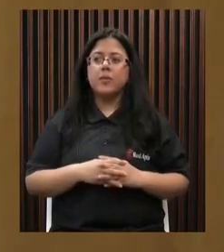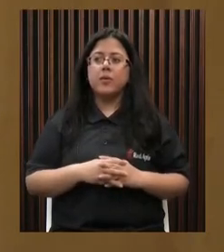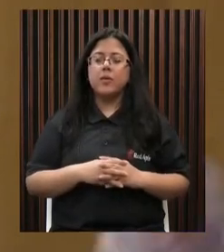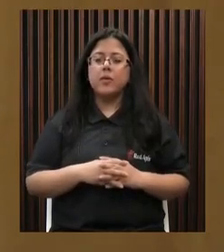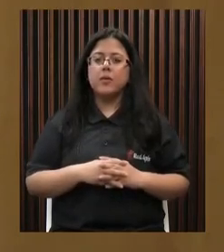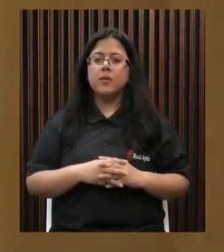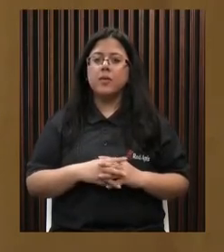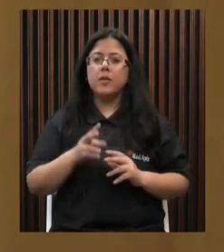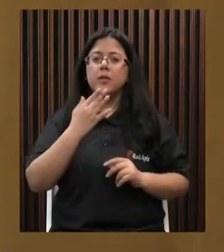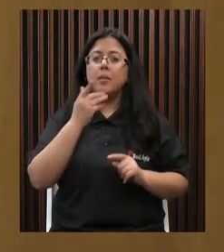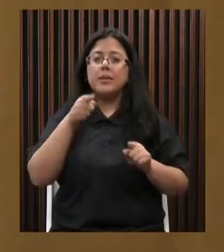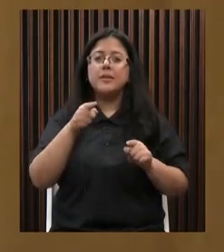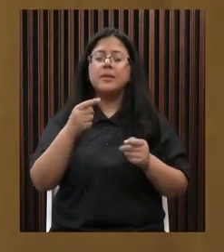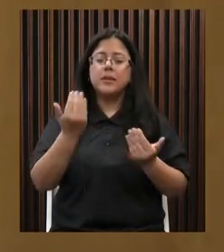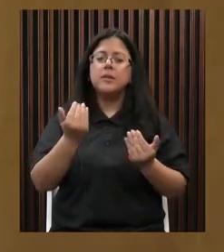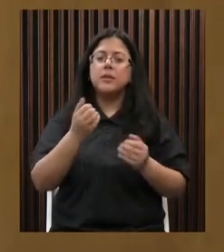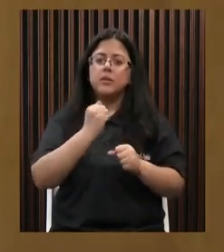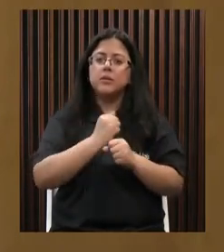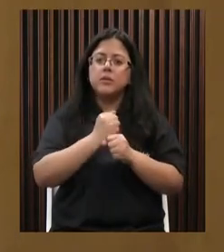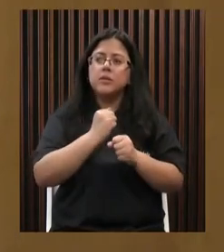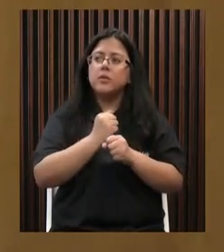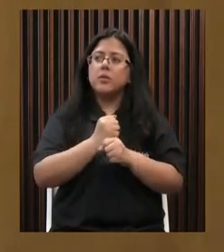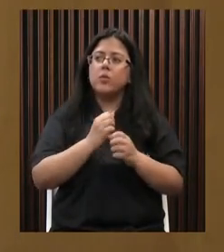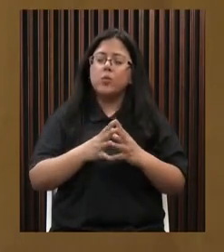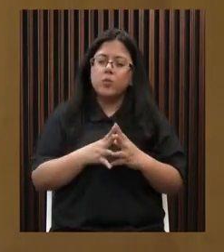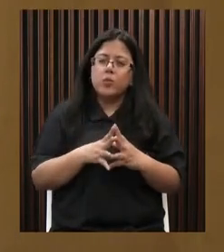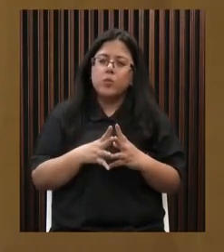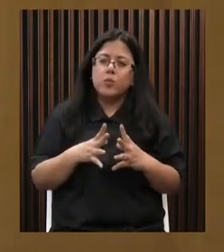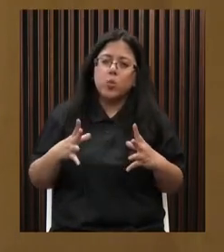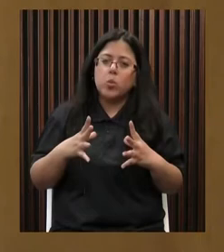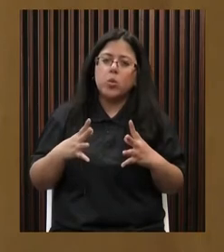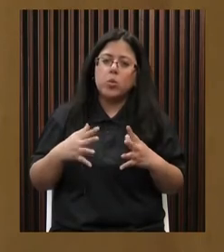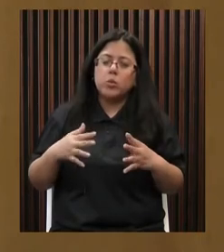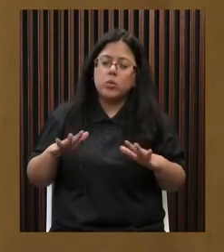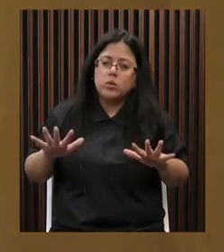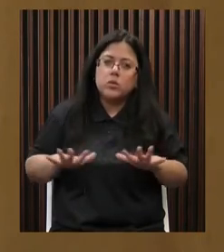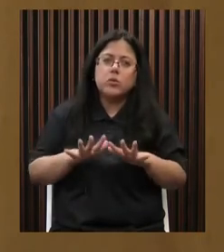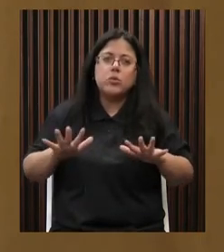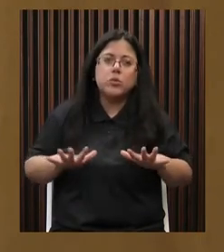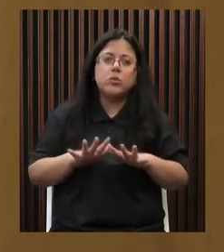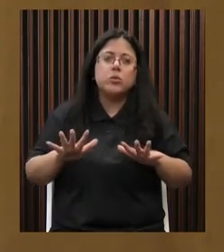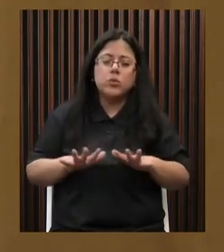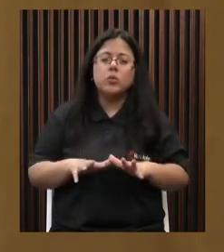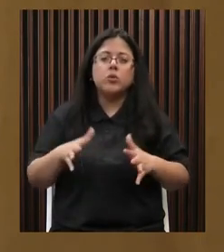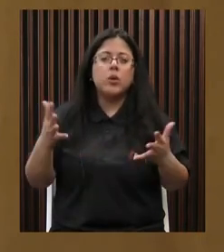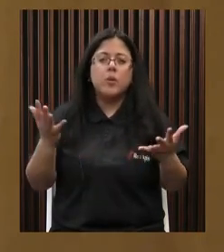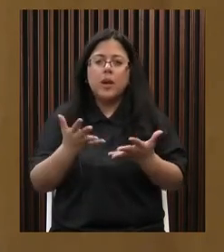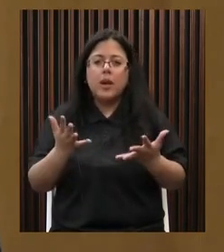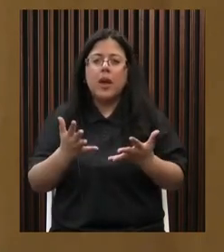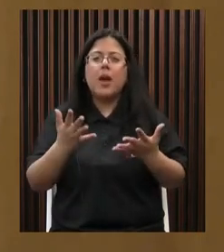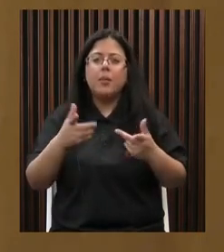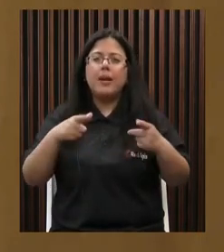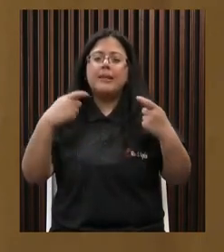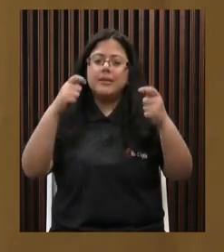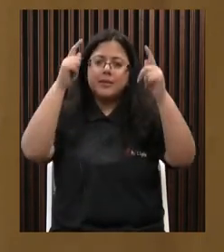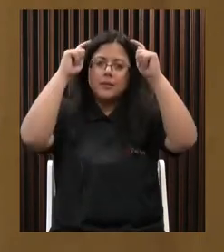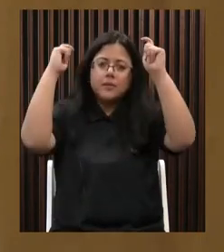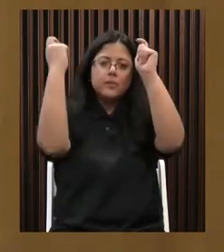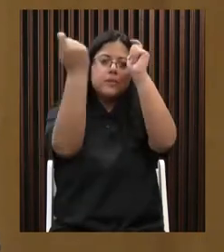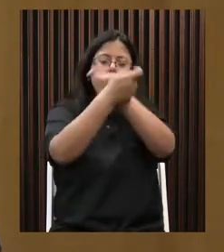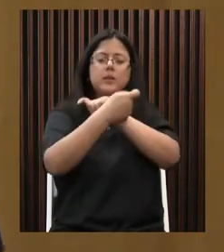Se requiere mucho trabajo para poder reaccionar a esta falta de pensamiento y